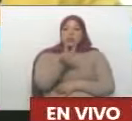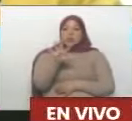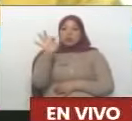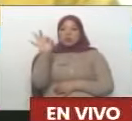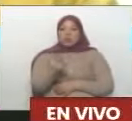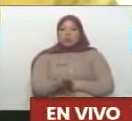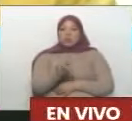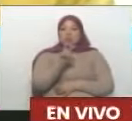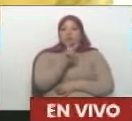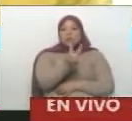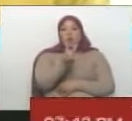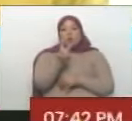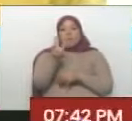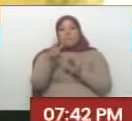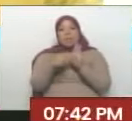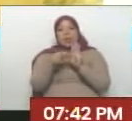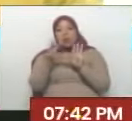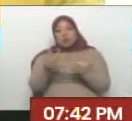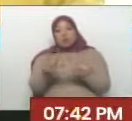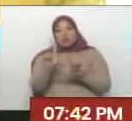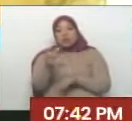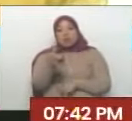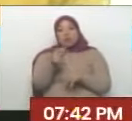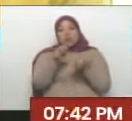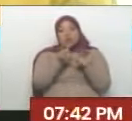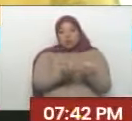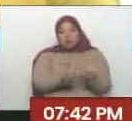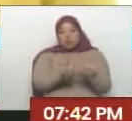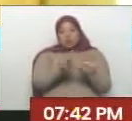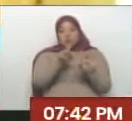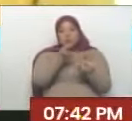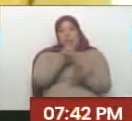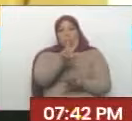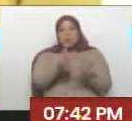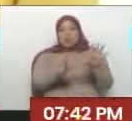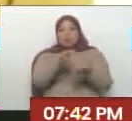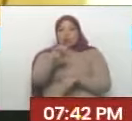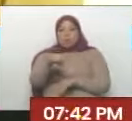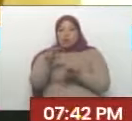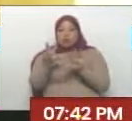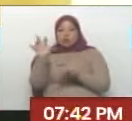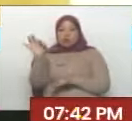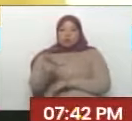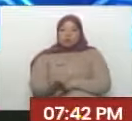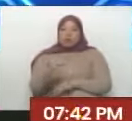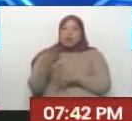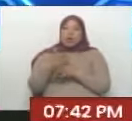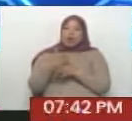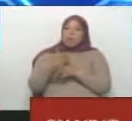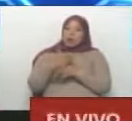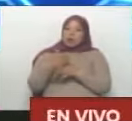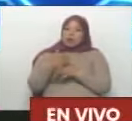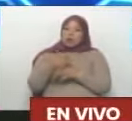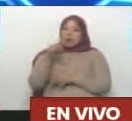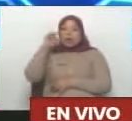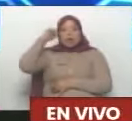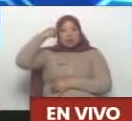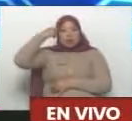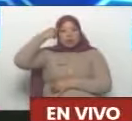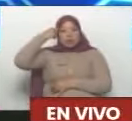para el 2028, mientras el G7 descenderá hasta 20,8%. Y a mí me gustaría compartir con ustedes y